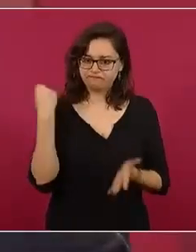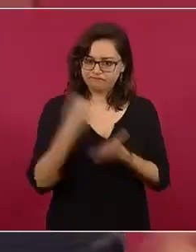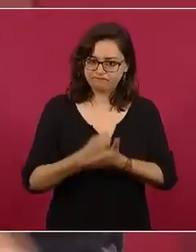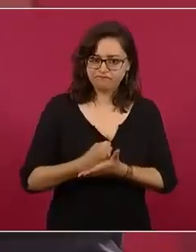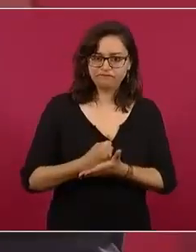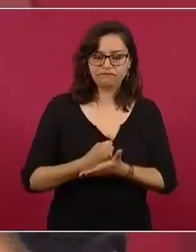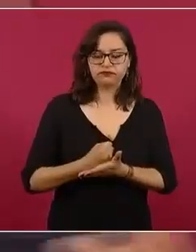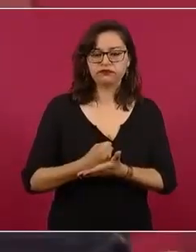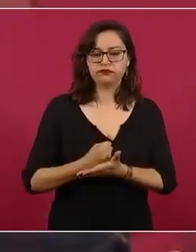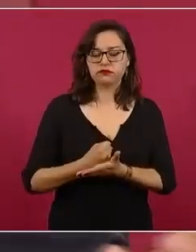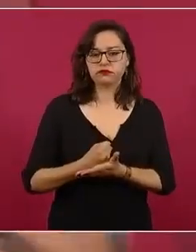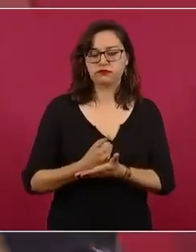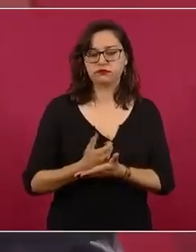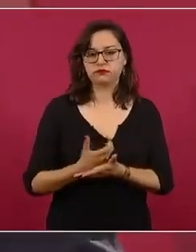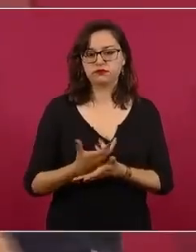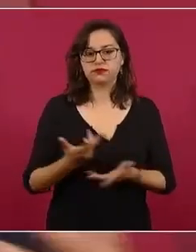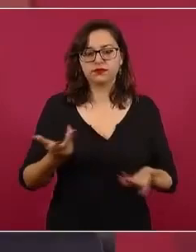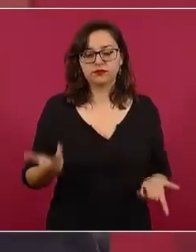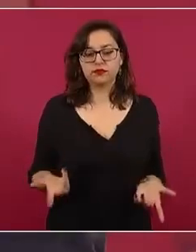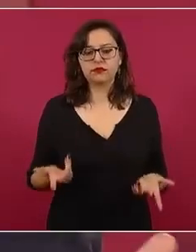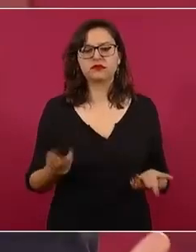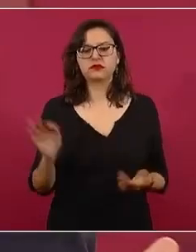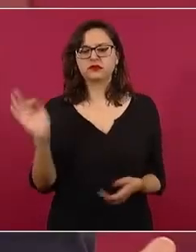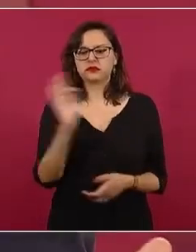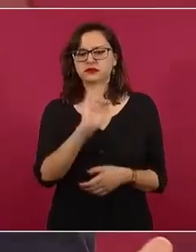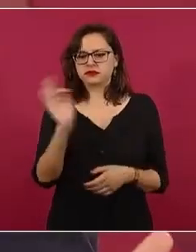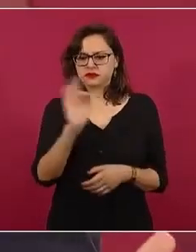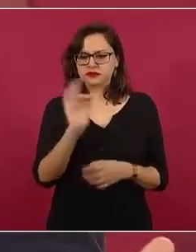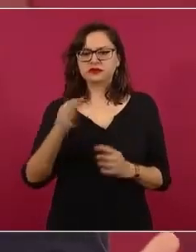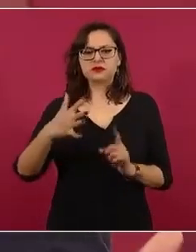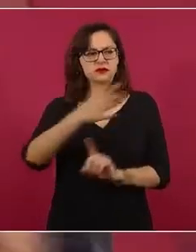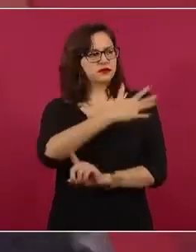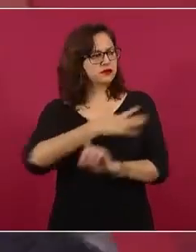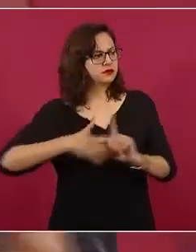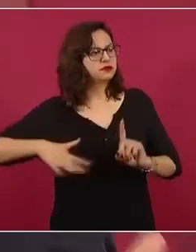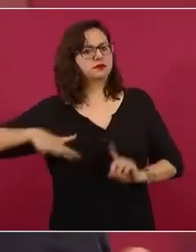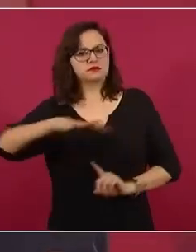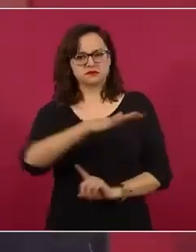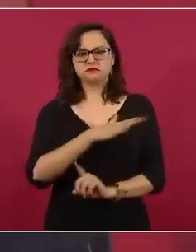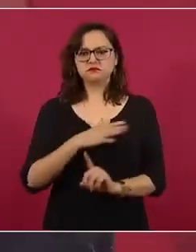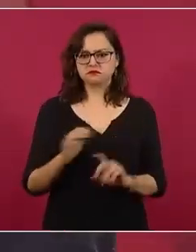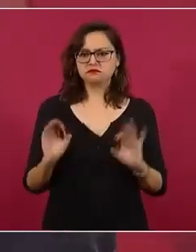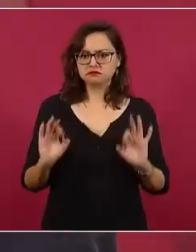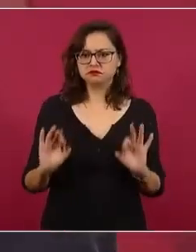porque pueden haber las condiciones, que las hay,